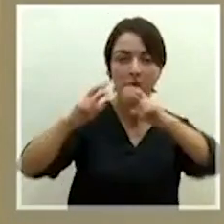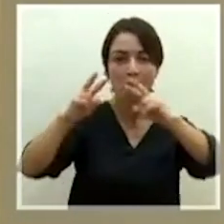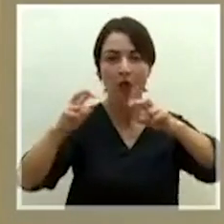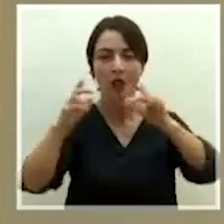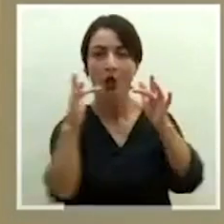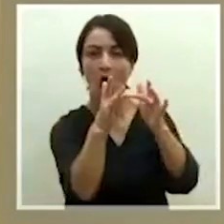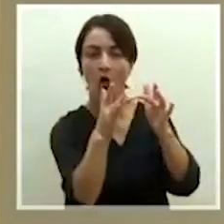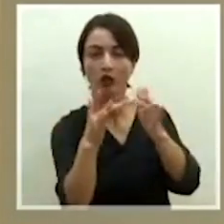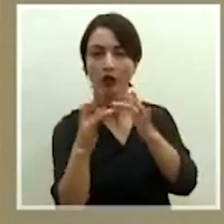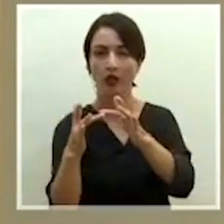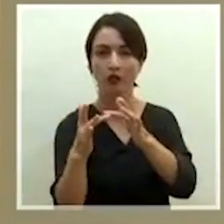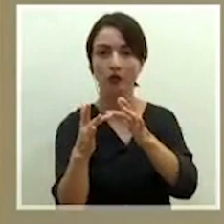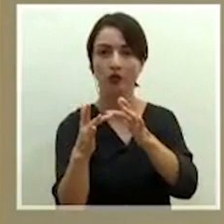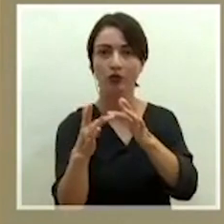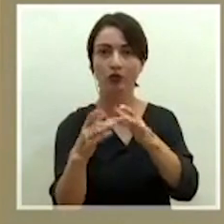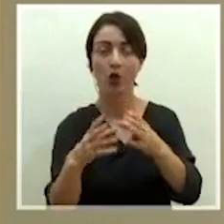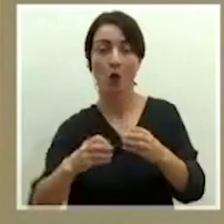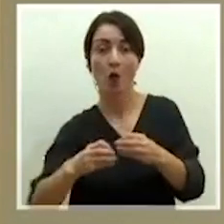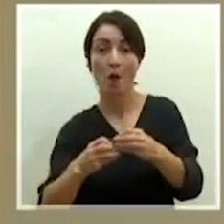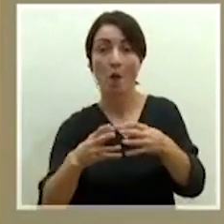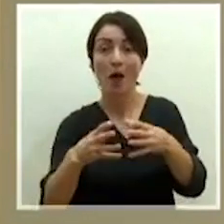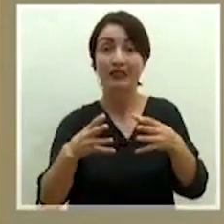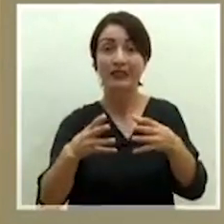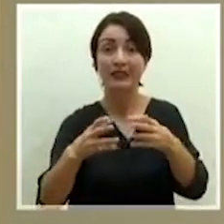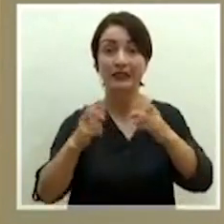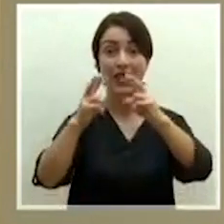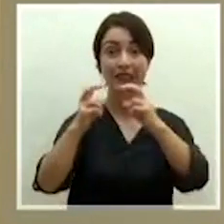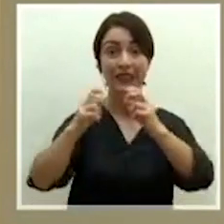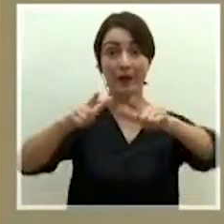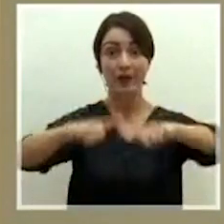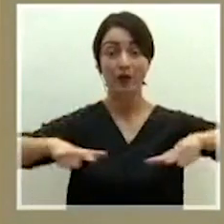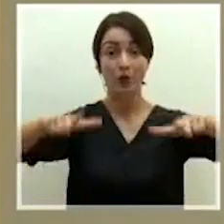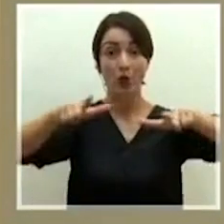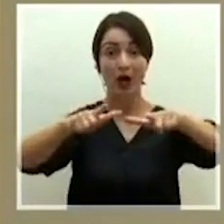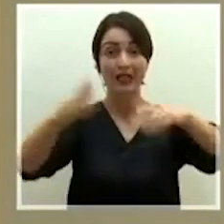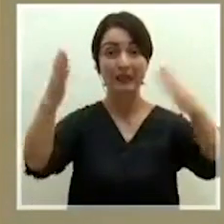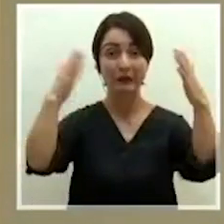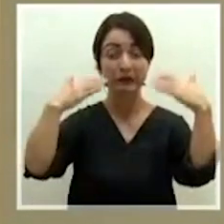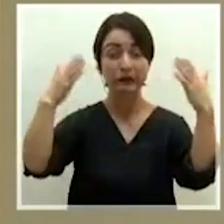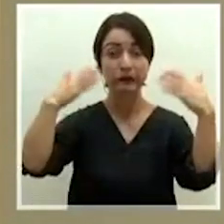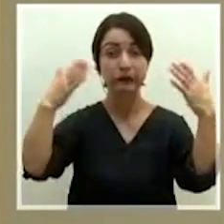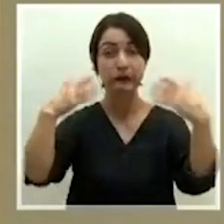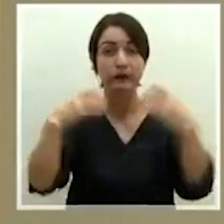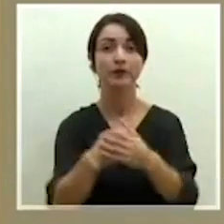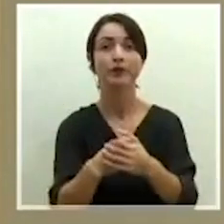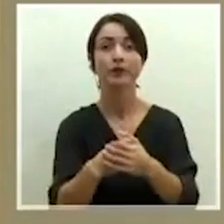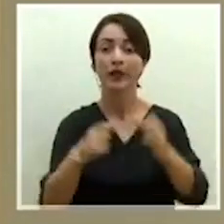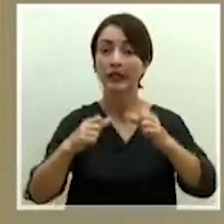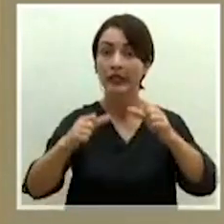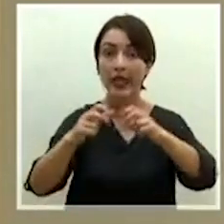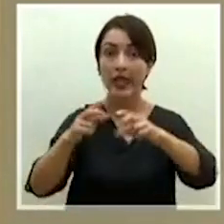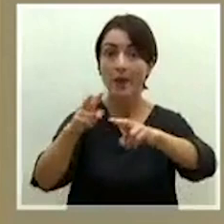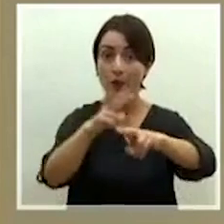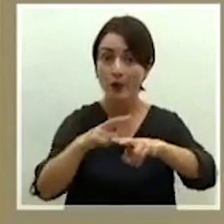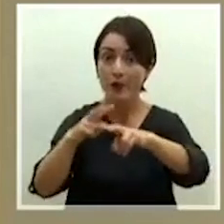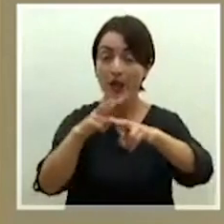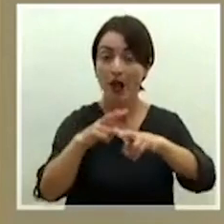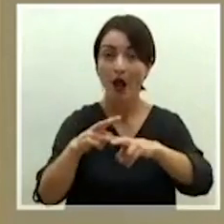contactos, así como el aumento de muestreo en zonas calientes. Además, continuamos con la vigilancia